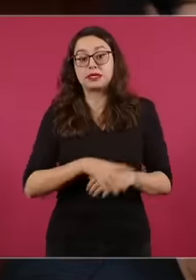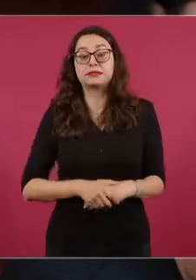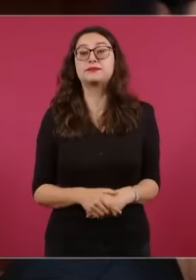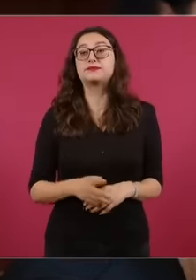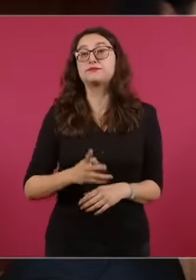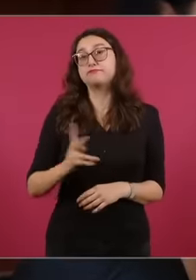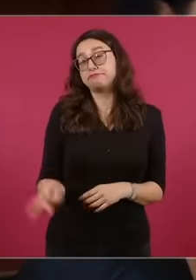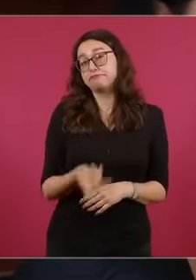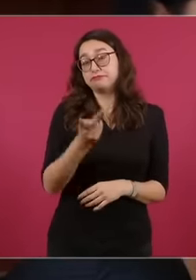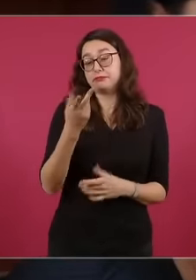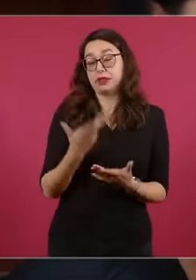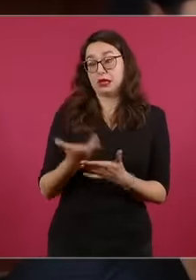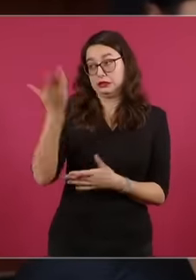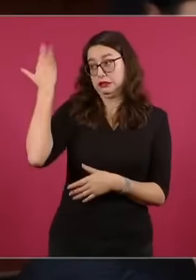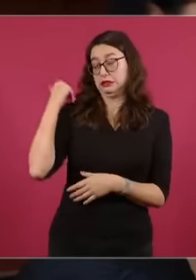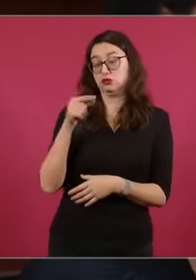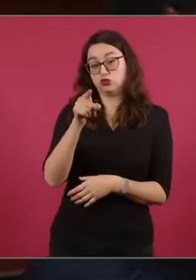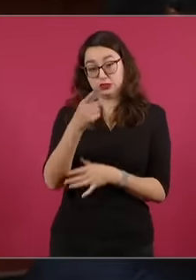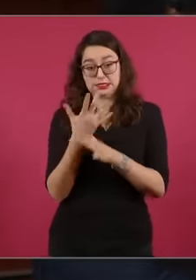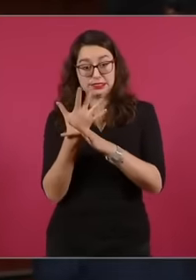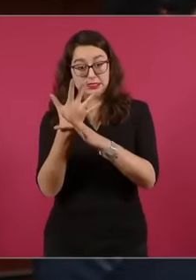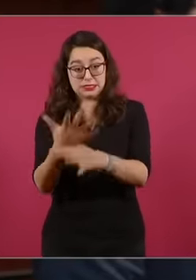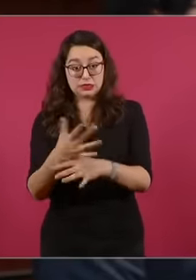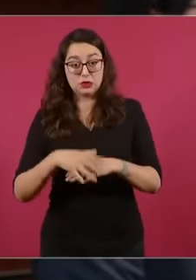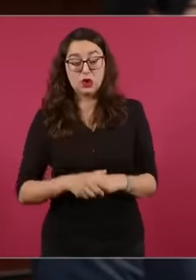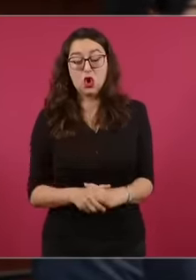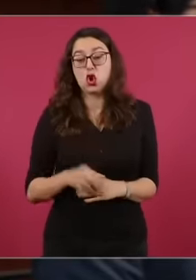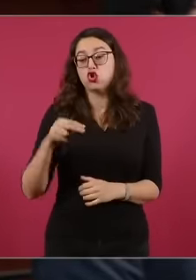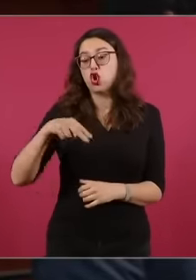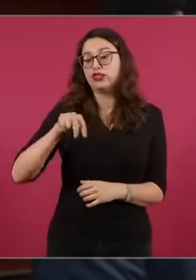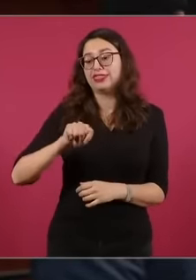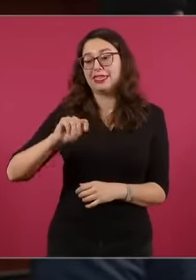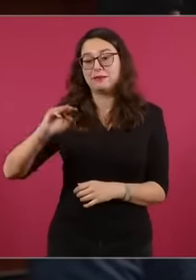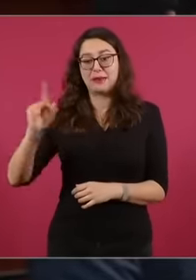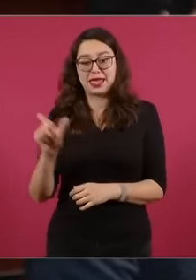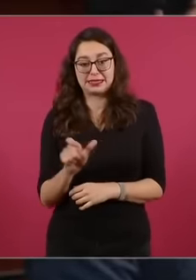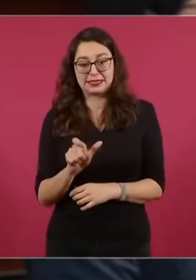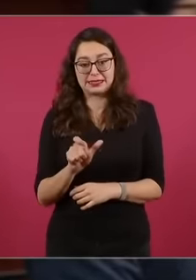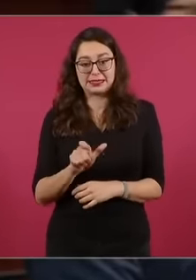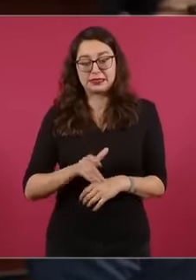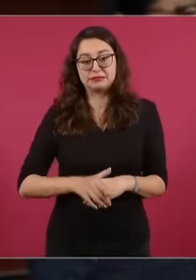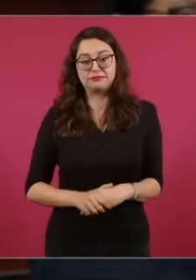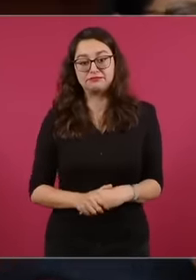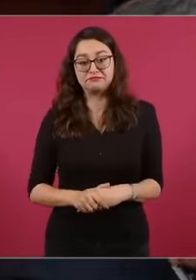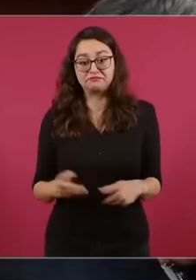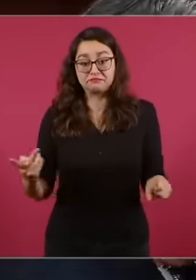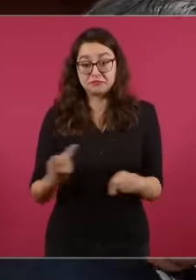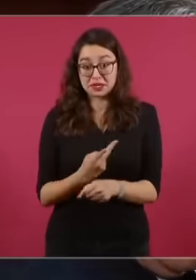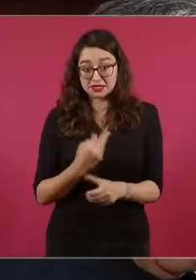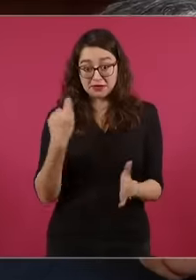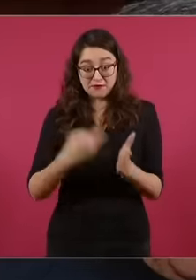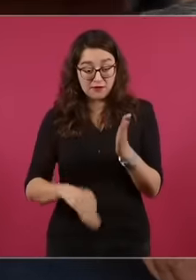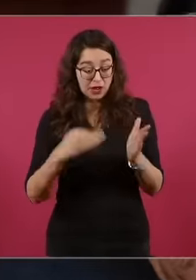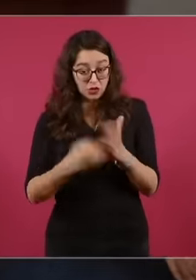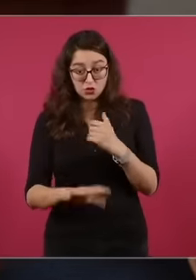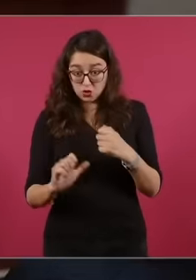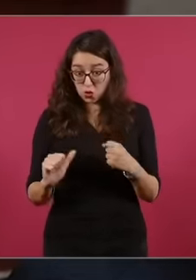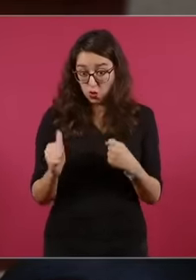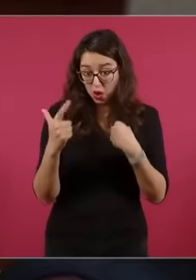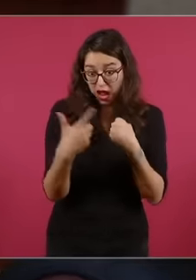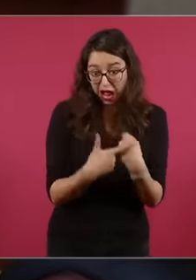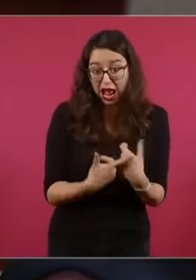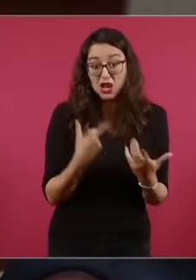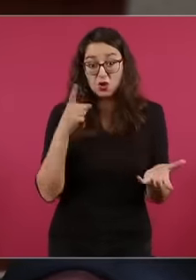Notimex, pues el fin que le dio usted a Notimex, se lamentaba de que faltó algo ahí. Creo